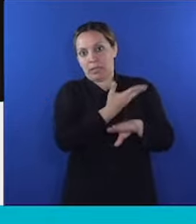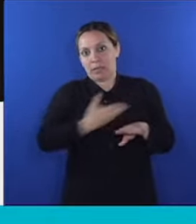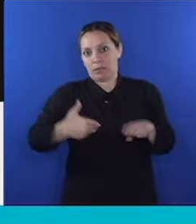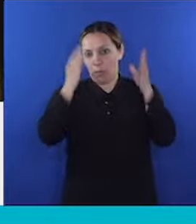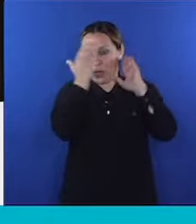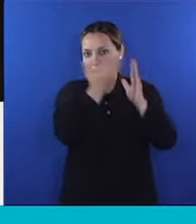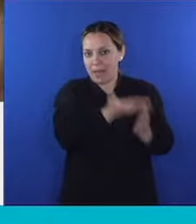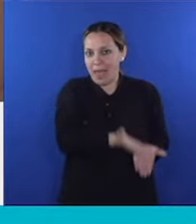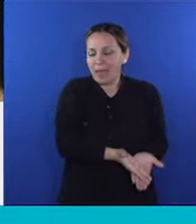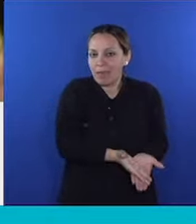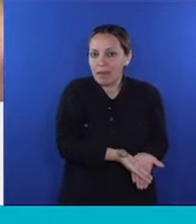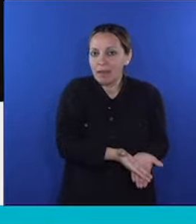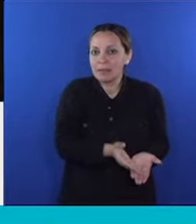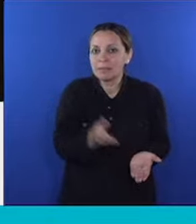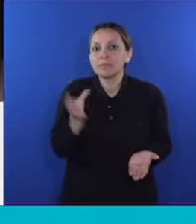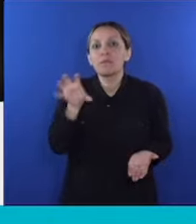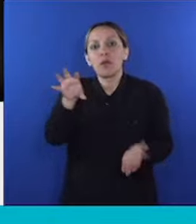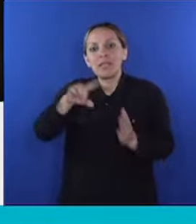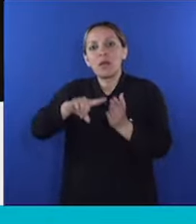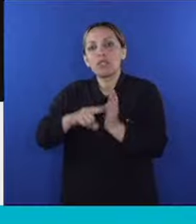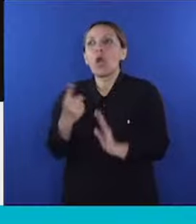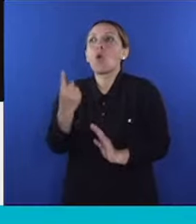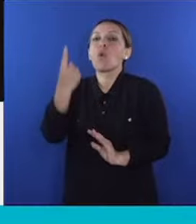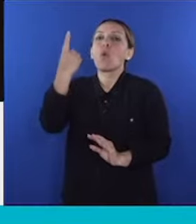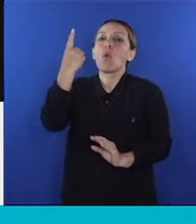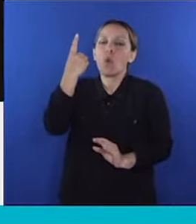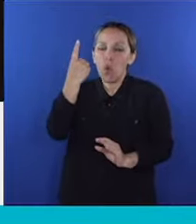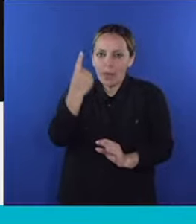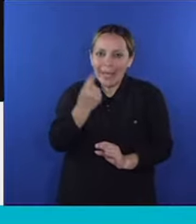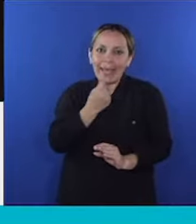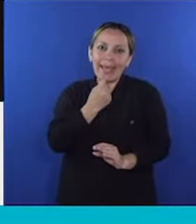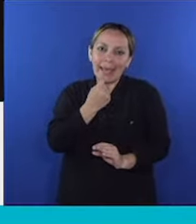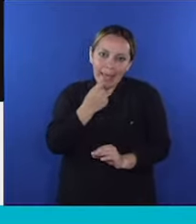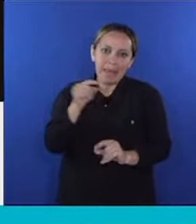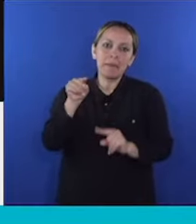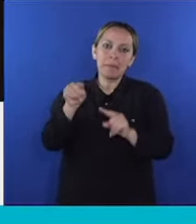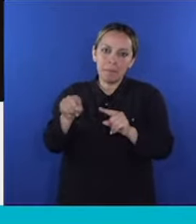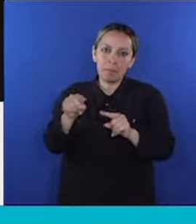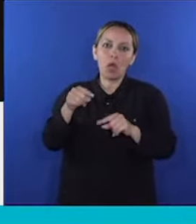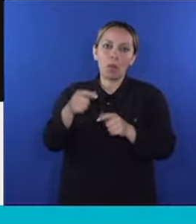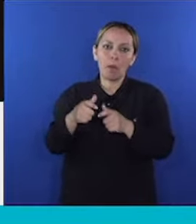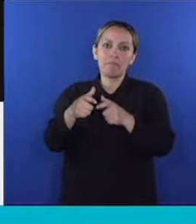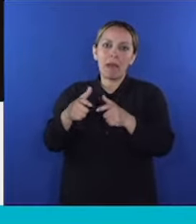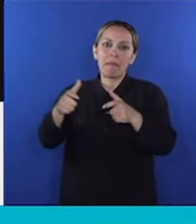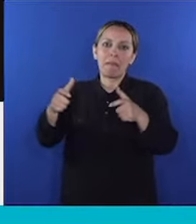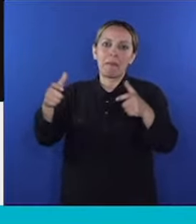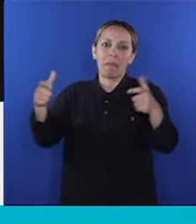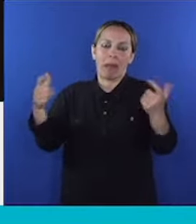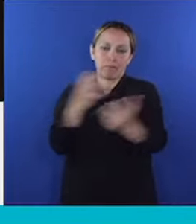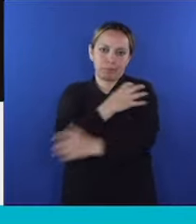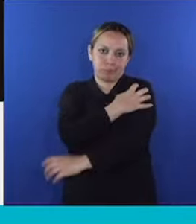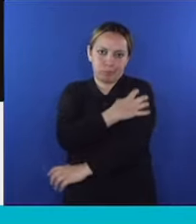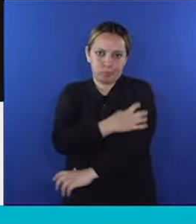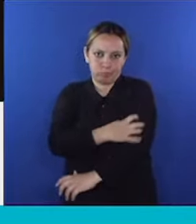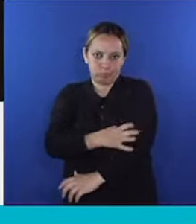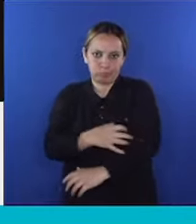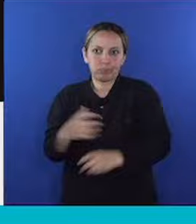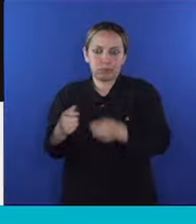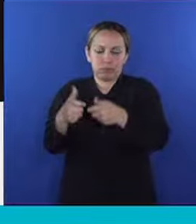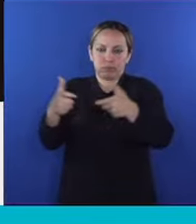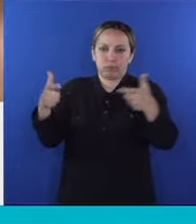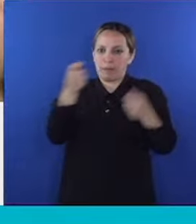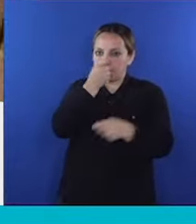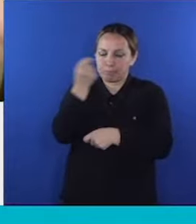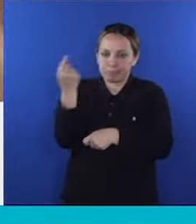Miley la provincia de Buenos Aires es uno de los territorios del país donde Está avanzando a este ritmo acelerado la pobreza y la